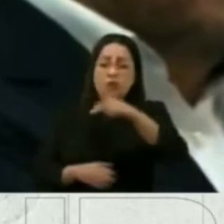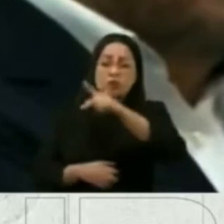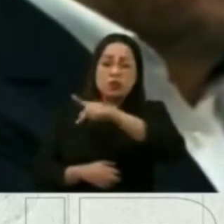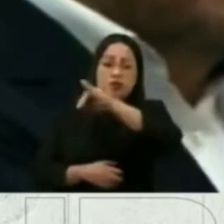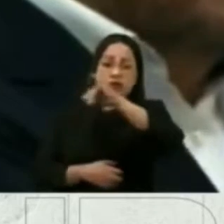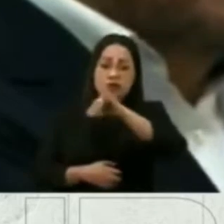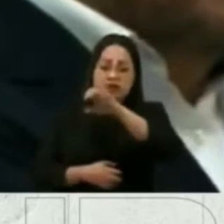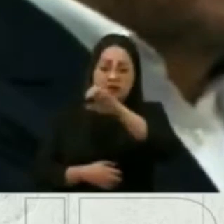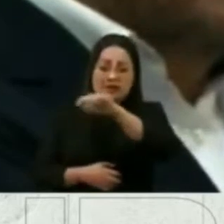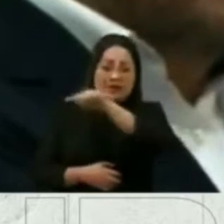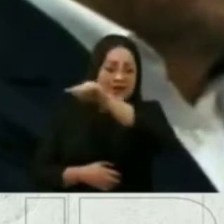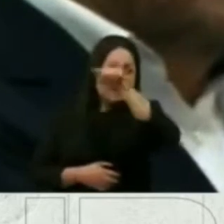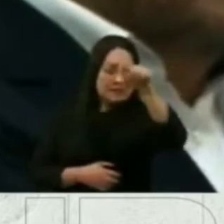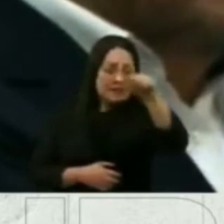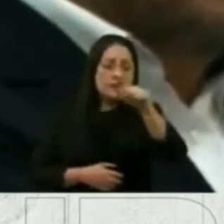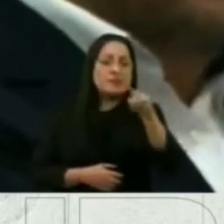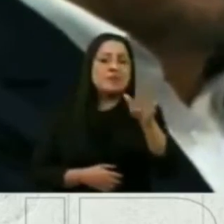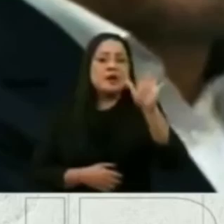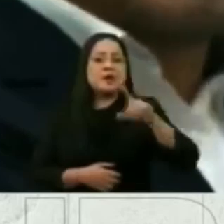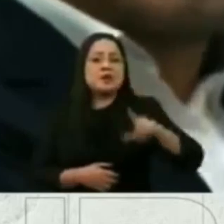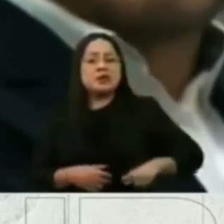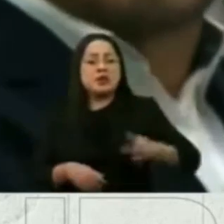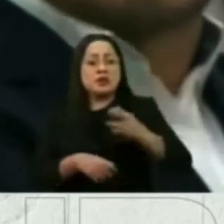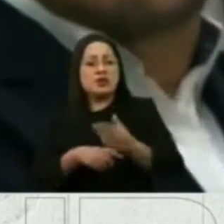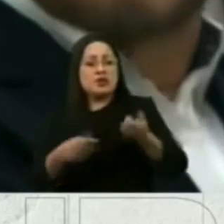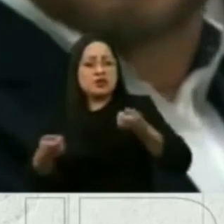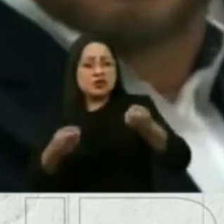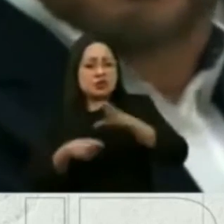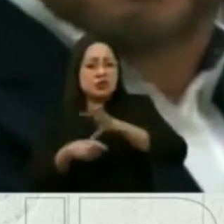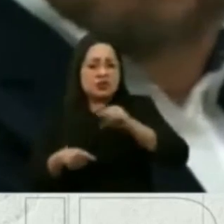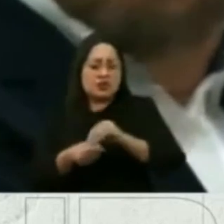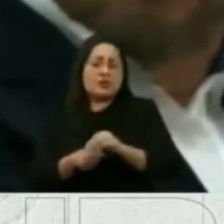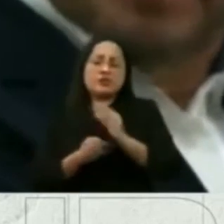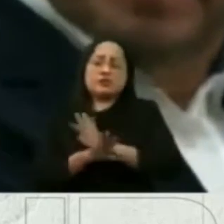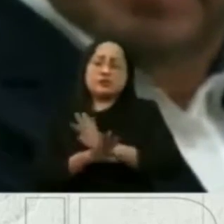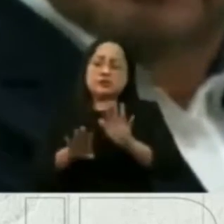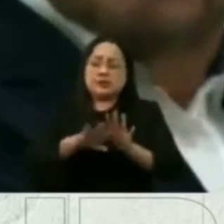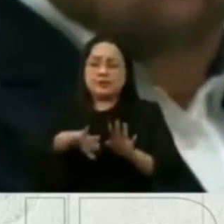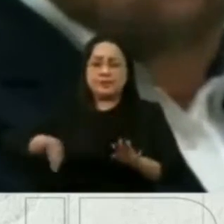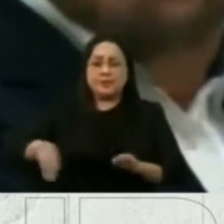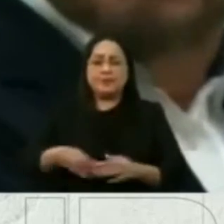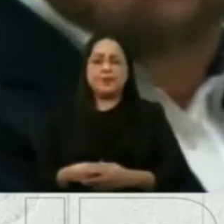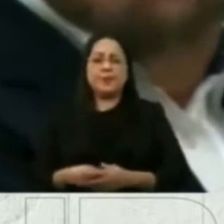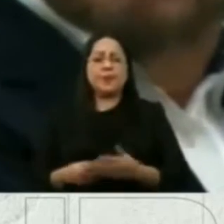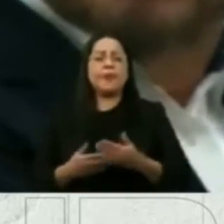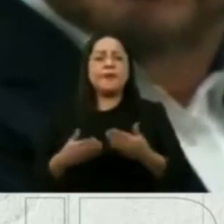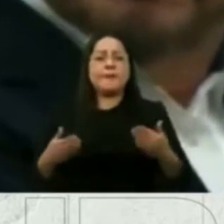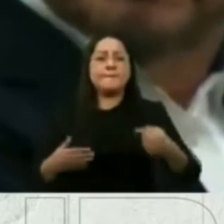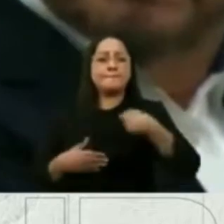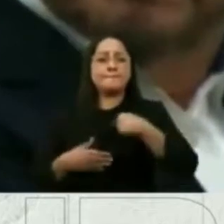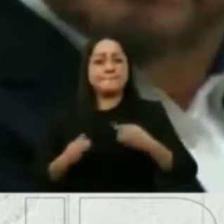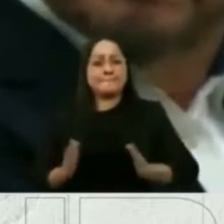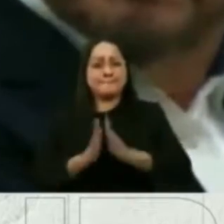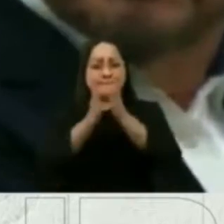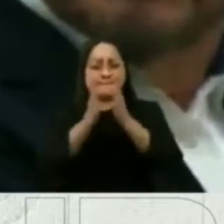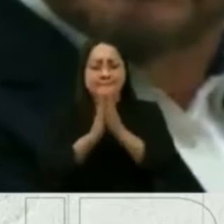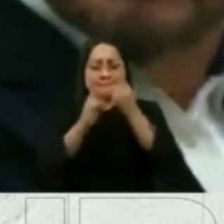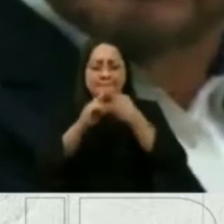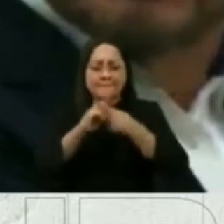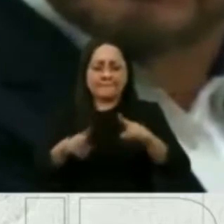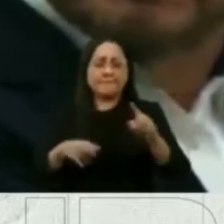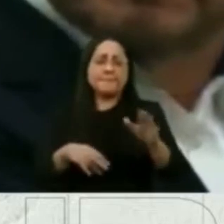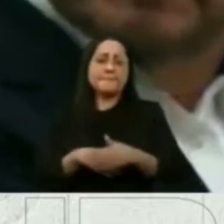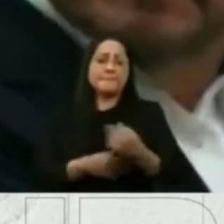control casi absoluto de gobernadores y gobernadoras. Y empiezo por aquí mi intervención, porque de poco